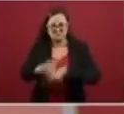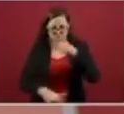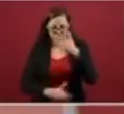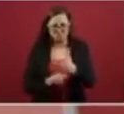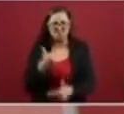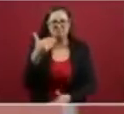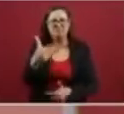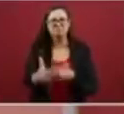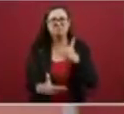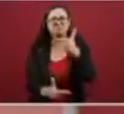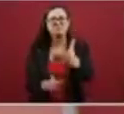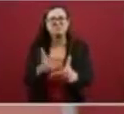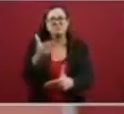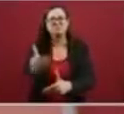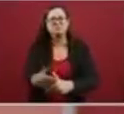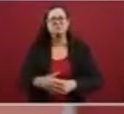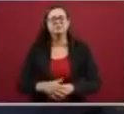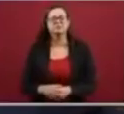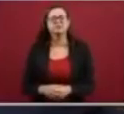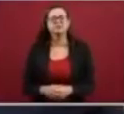Se han cumplido